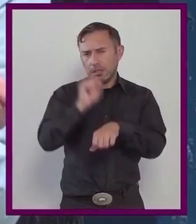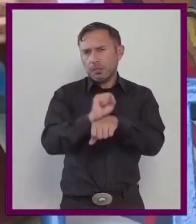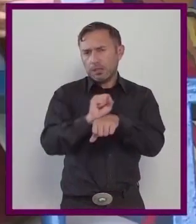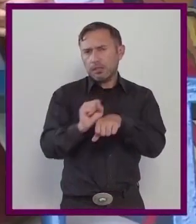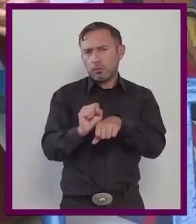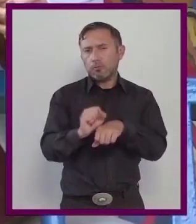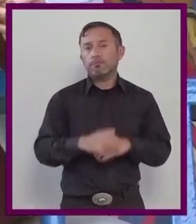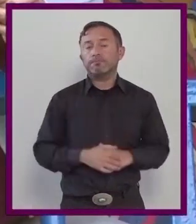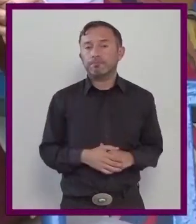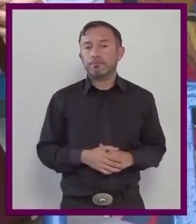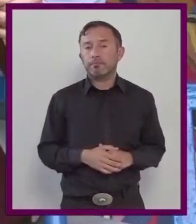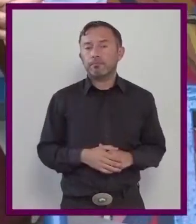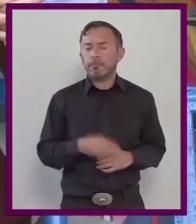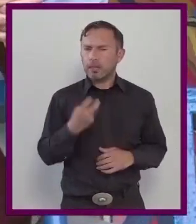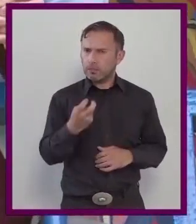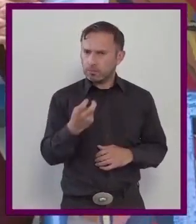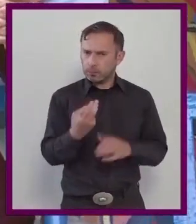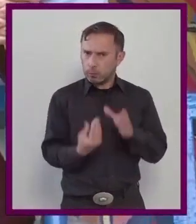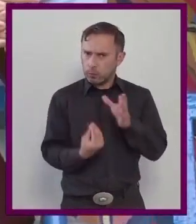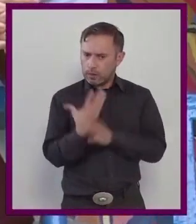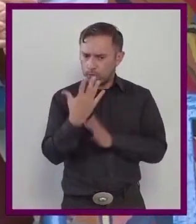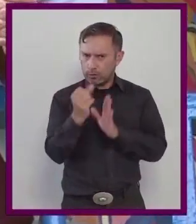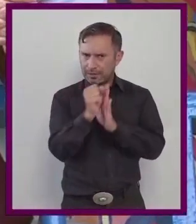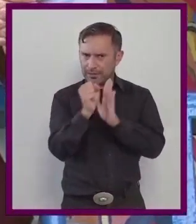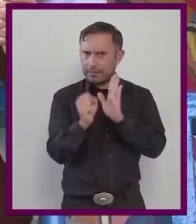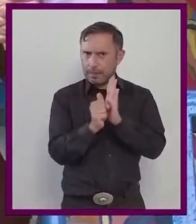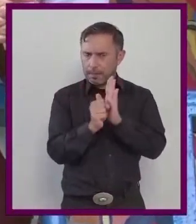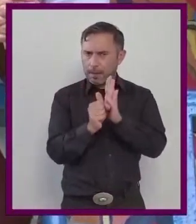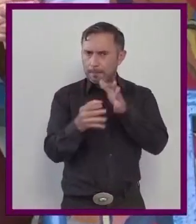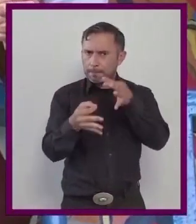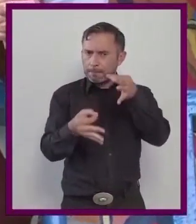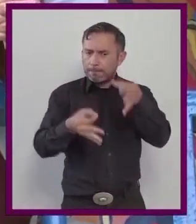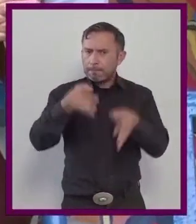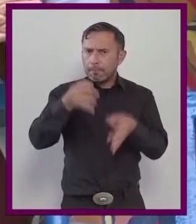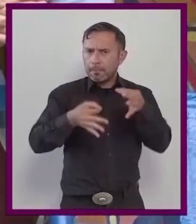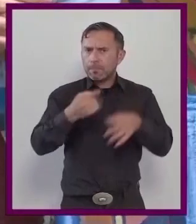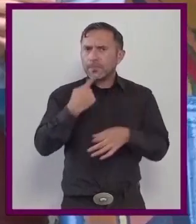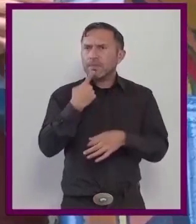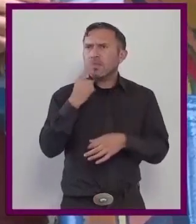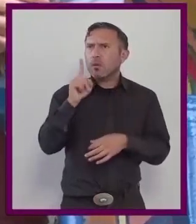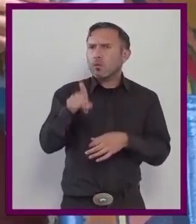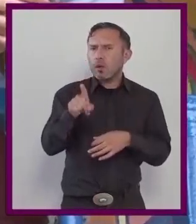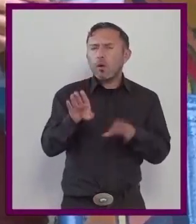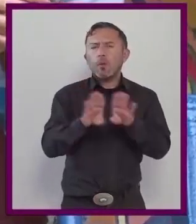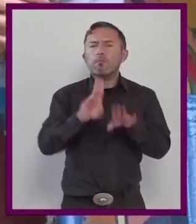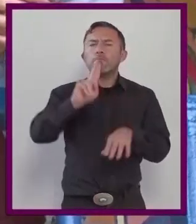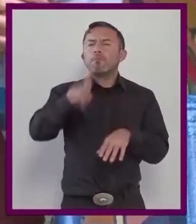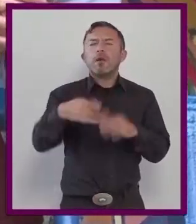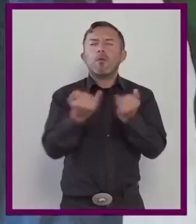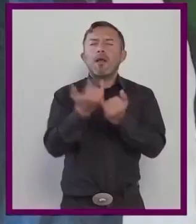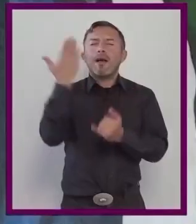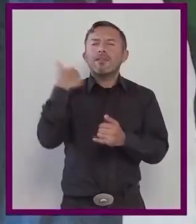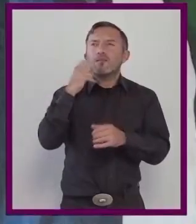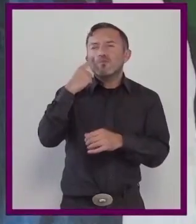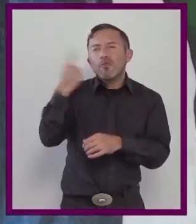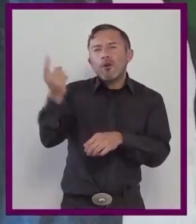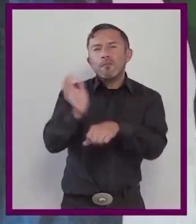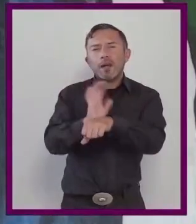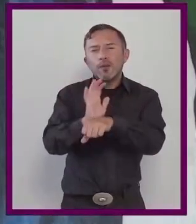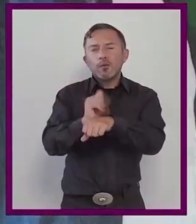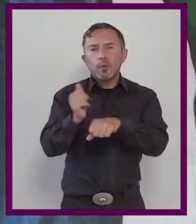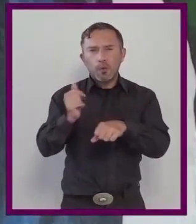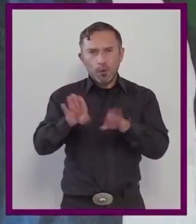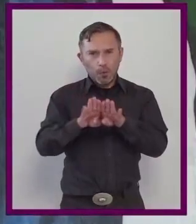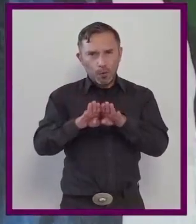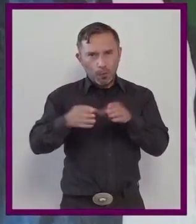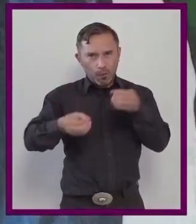sencilla. Pero esto del nuevo sistema penal acusatorio tiene que ver con los juicios orales, como se ven en las películas, con un jurado, un